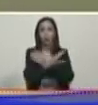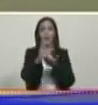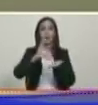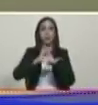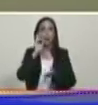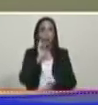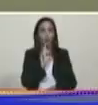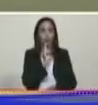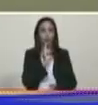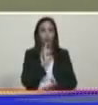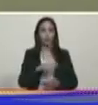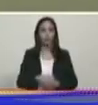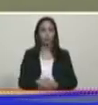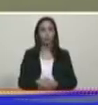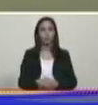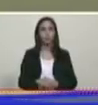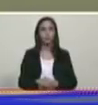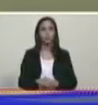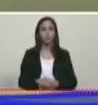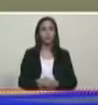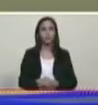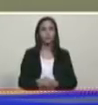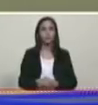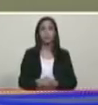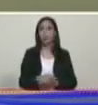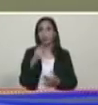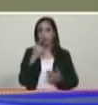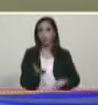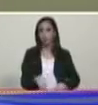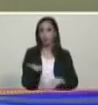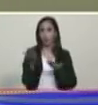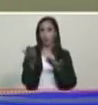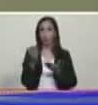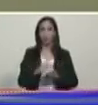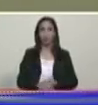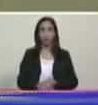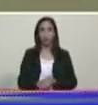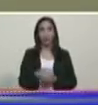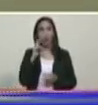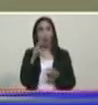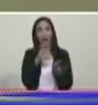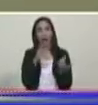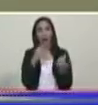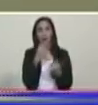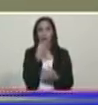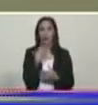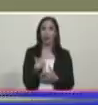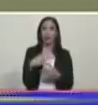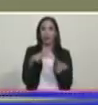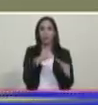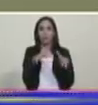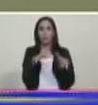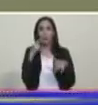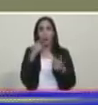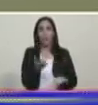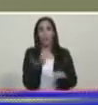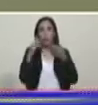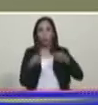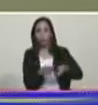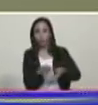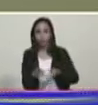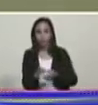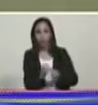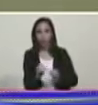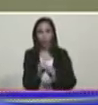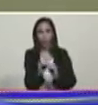Bolívar, Ciudad Bolívar. Detrás de nosotros discurre nuestro imponente y majestuoso río Orinoco. Y